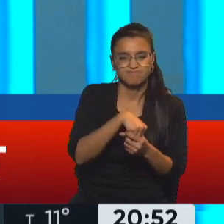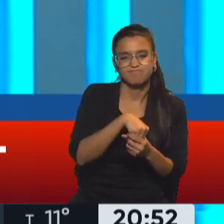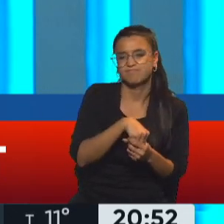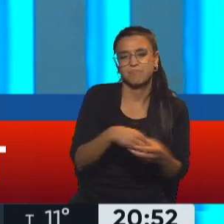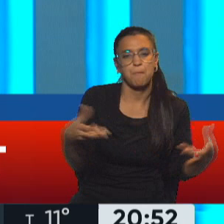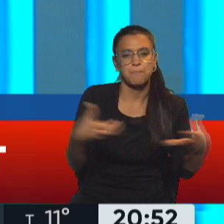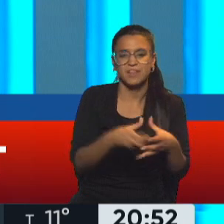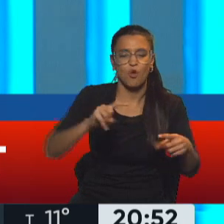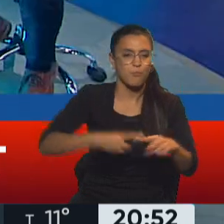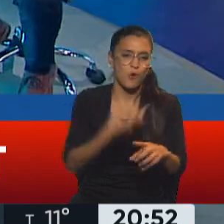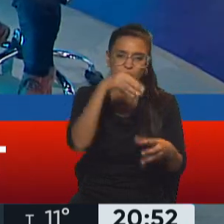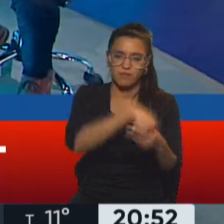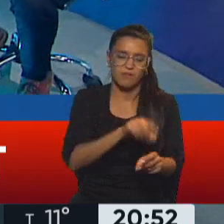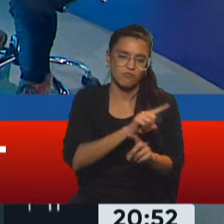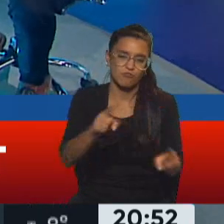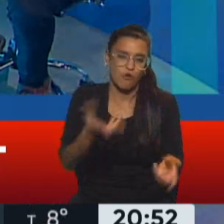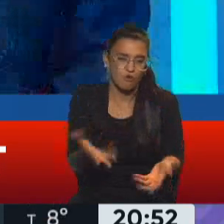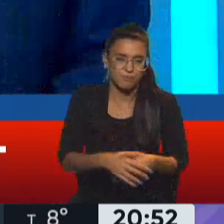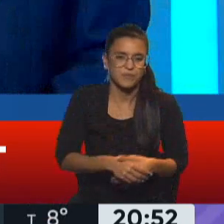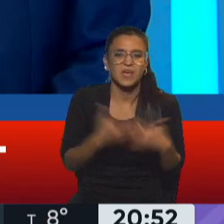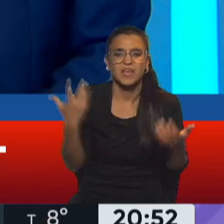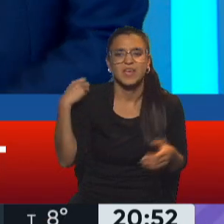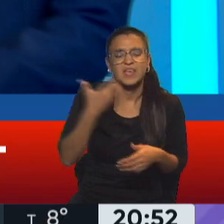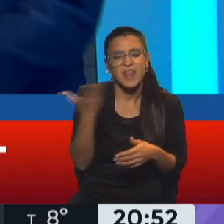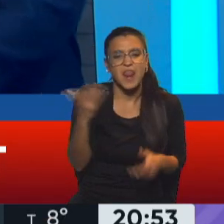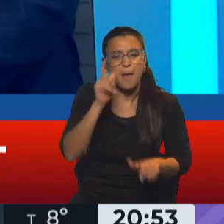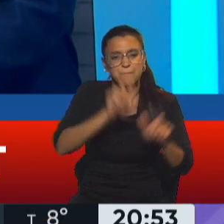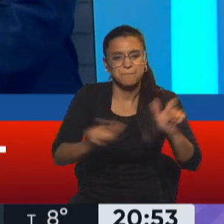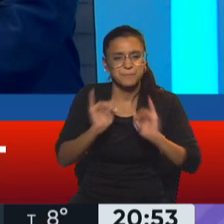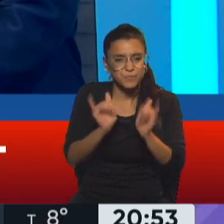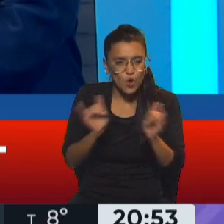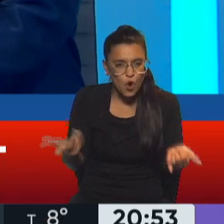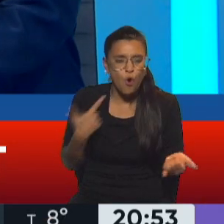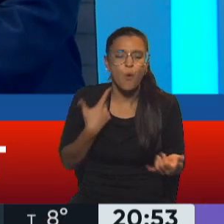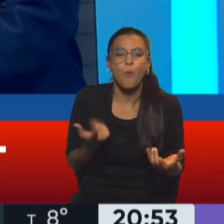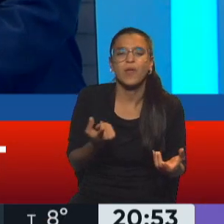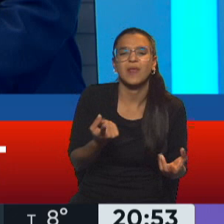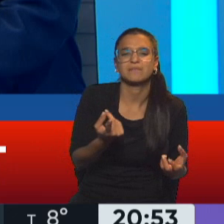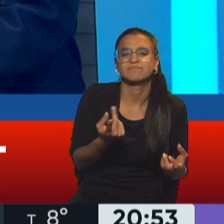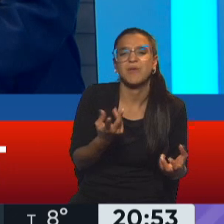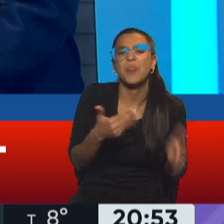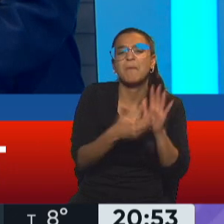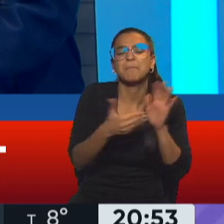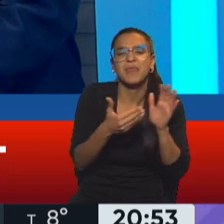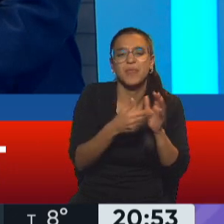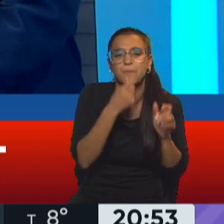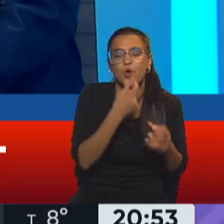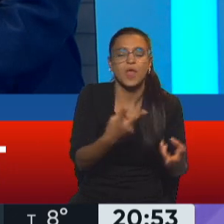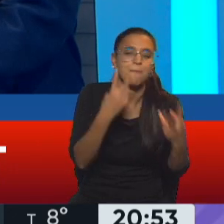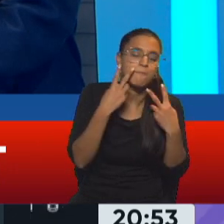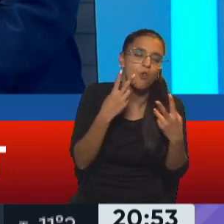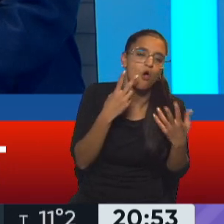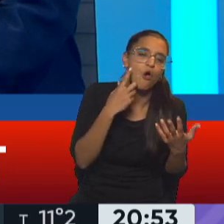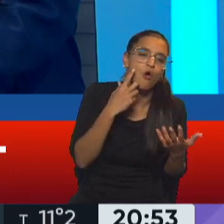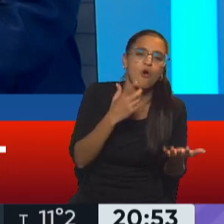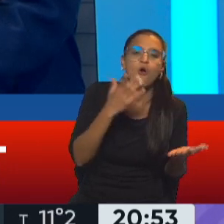los partidos políticos ni se acercan. En general los jóvenes adhieren a causas, adhieren a la causa de